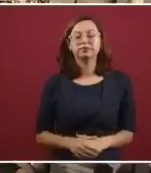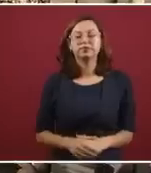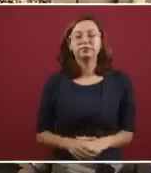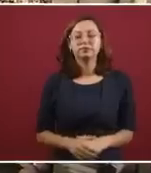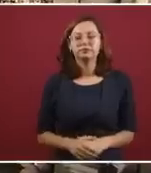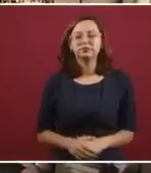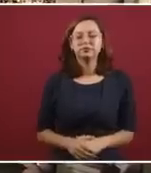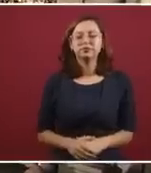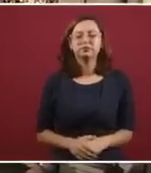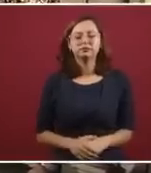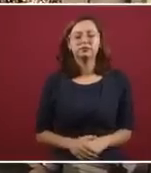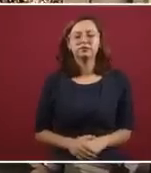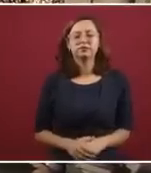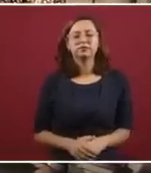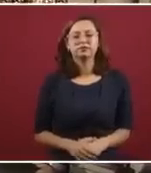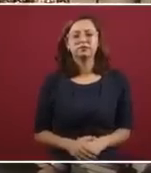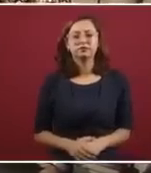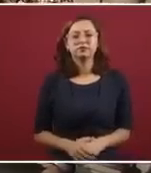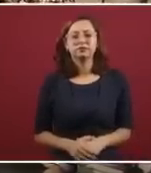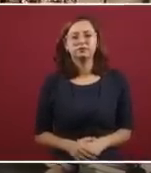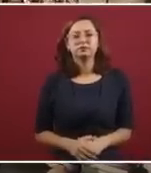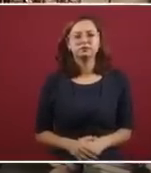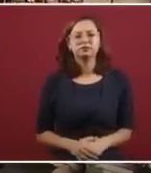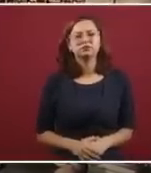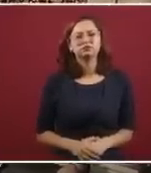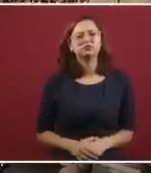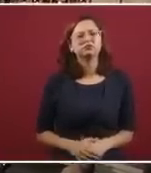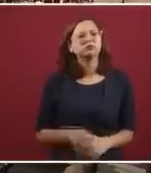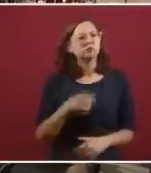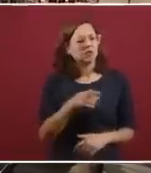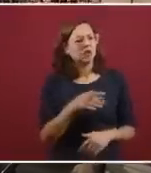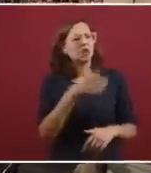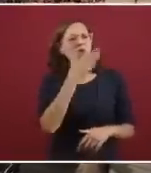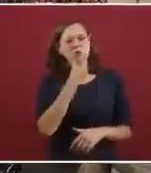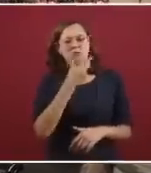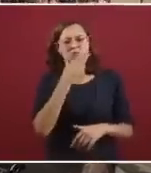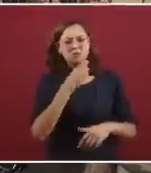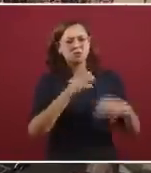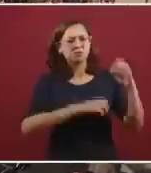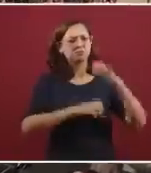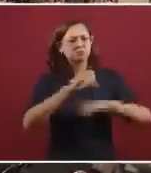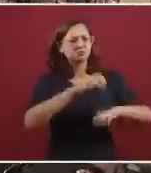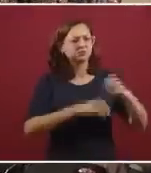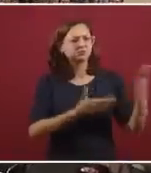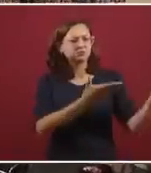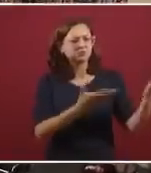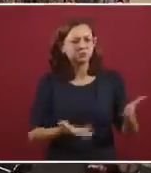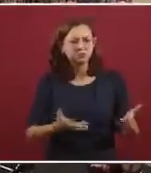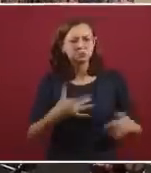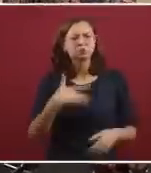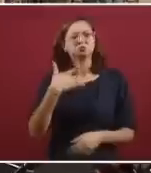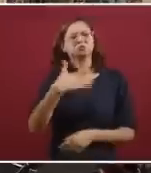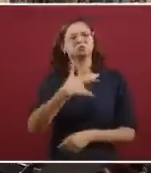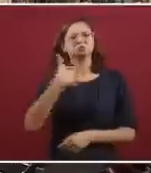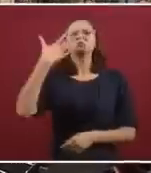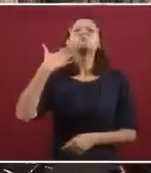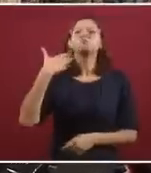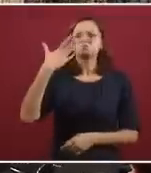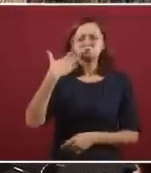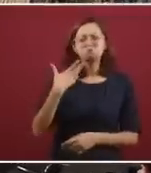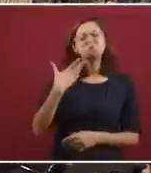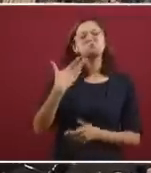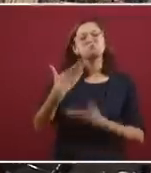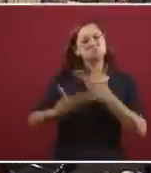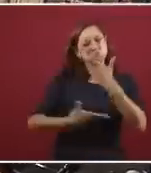y yo lo sentía el respetuoso de mexico le decía entusiasmado por